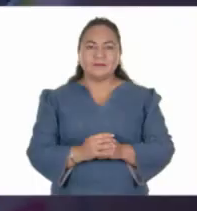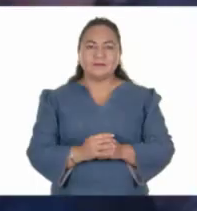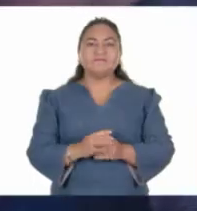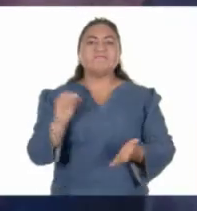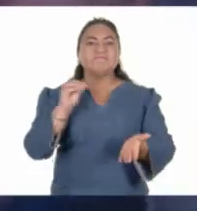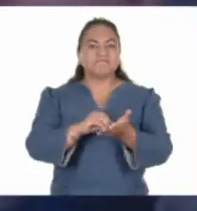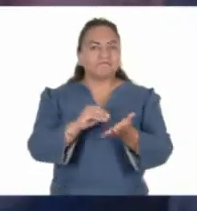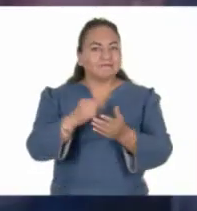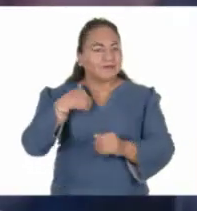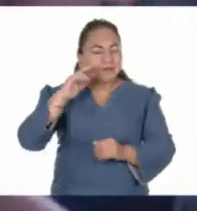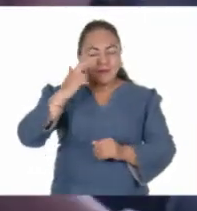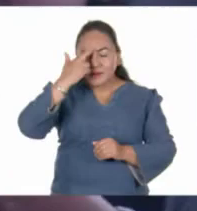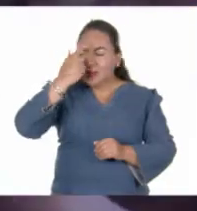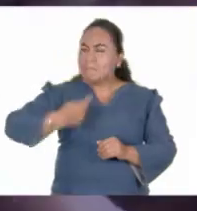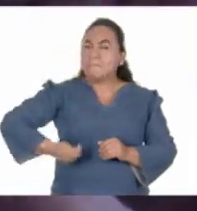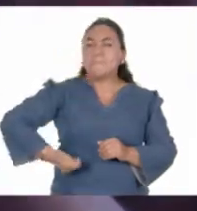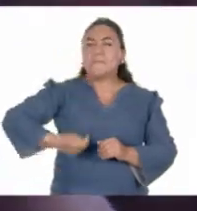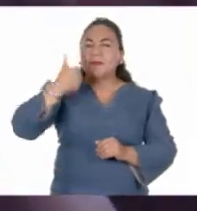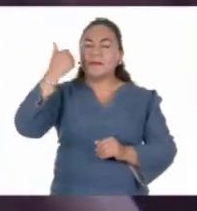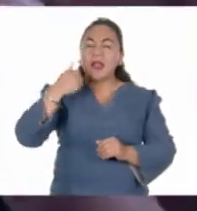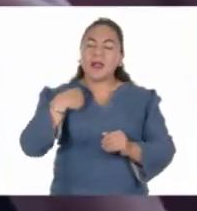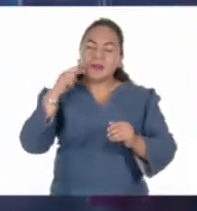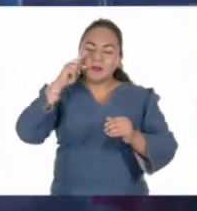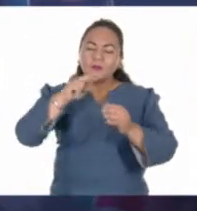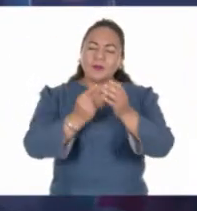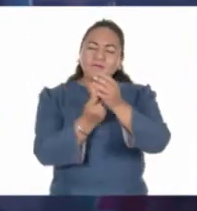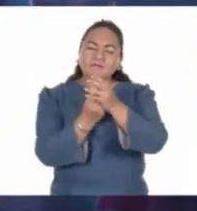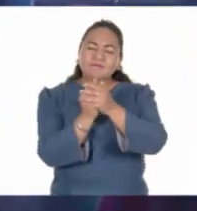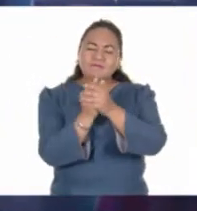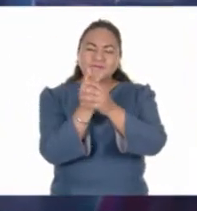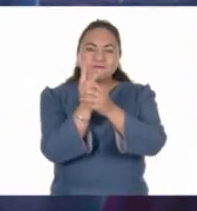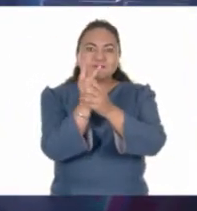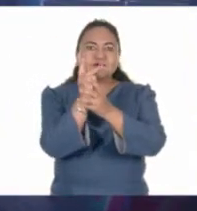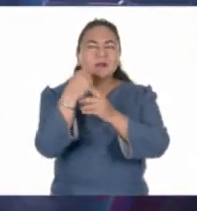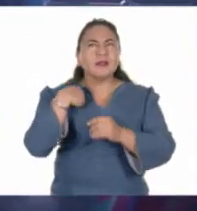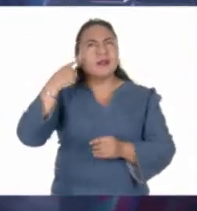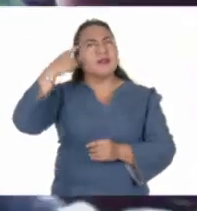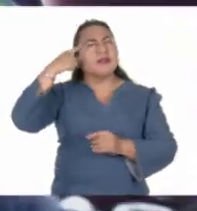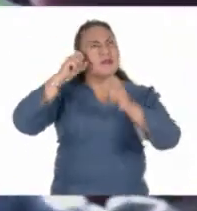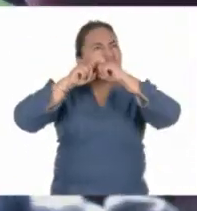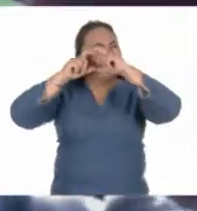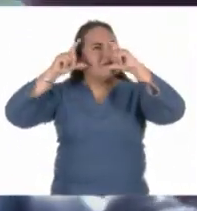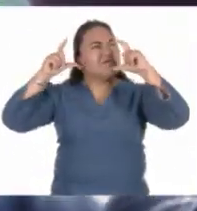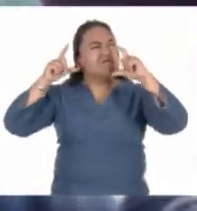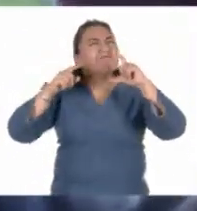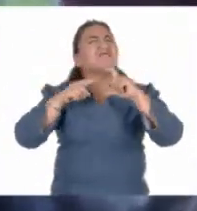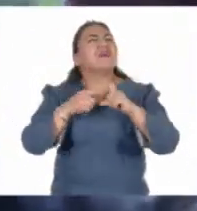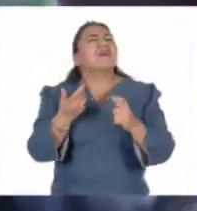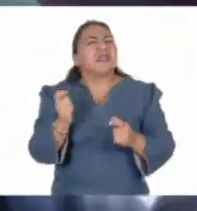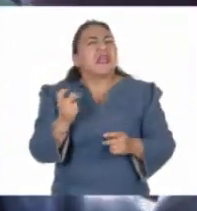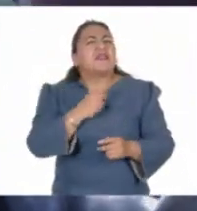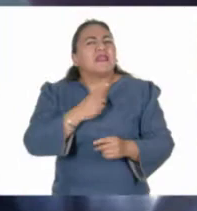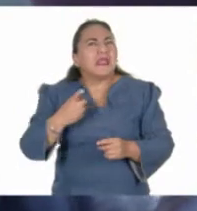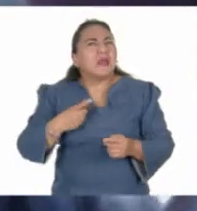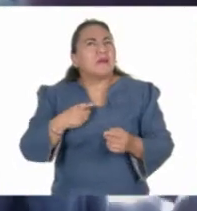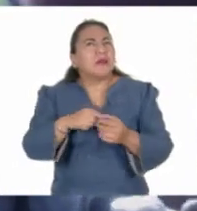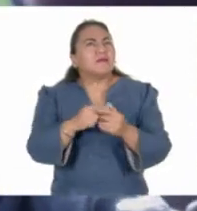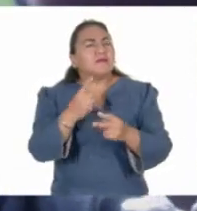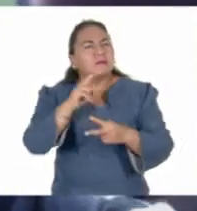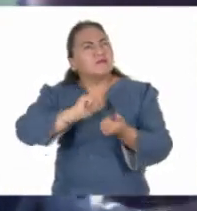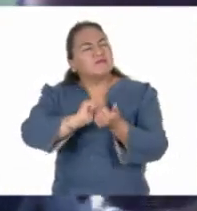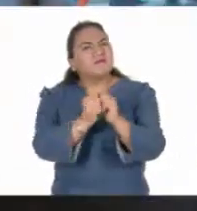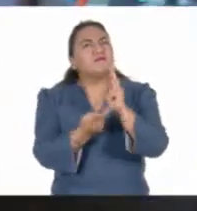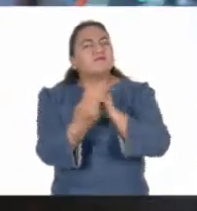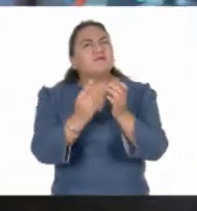Todavía me acuerdo la primera vez que vi germinar una plantita y en mi cabeza solo podía pensar qué tenía que pasar en él para que